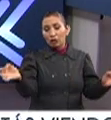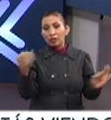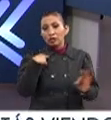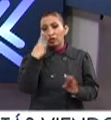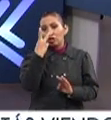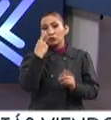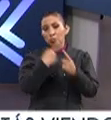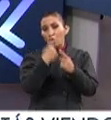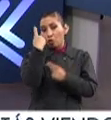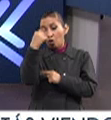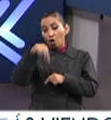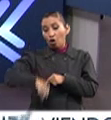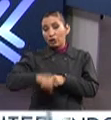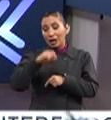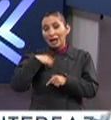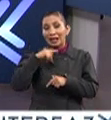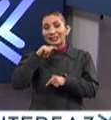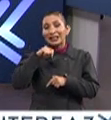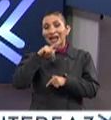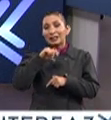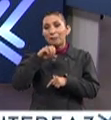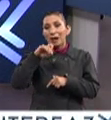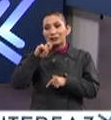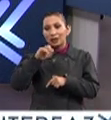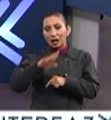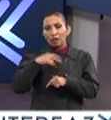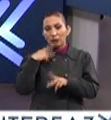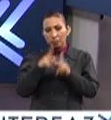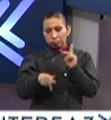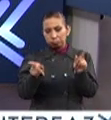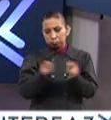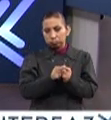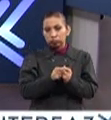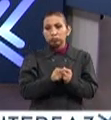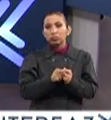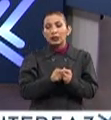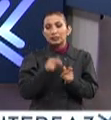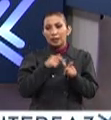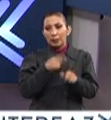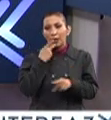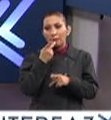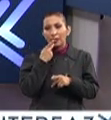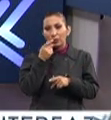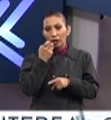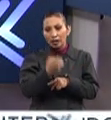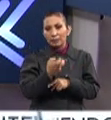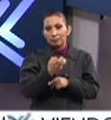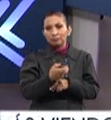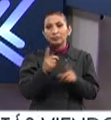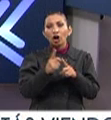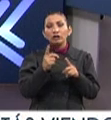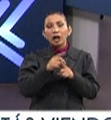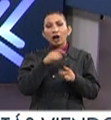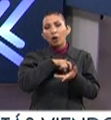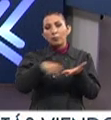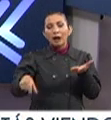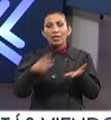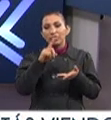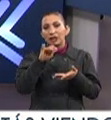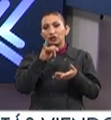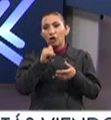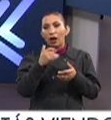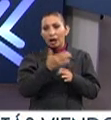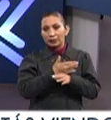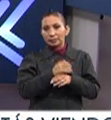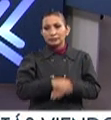promoción del 2x1 hoy en Ticketmaster. Ah, bueno, déjanos hacer una breve pausa, si nos lo permite, si seguimos hablando de esto, donde lo pueden conseguir también el disco